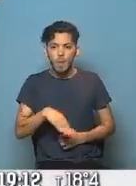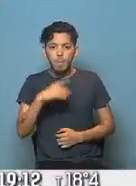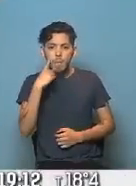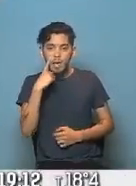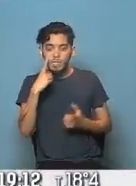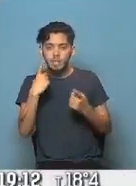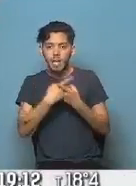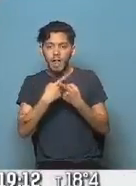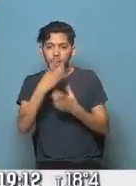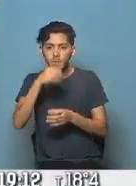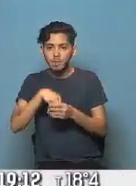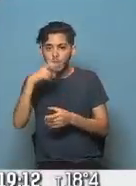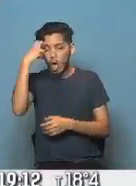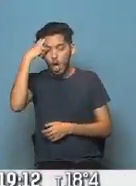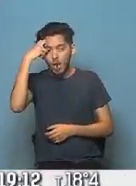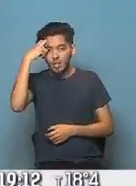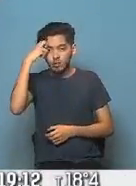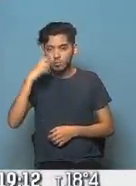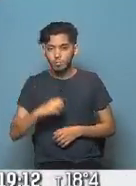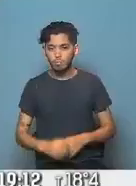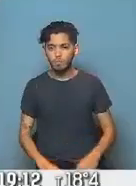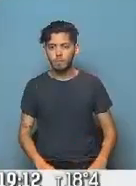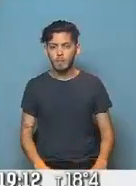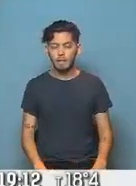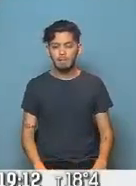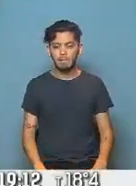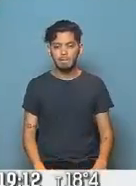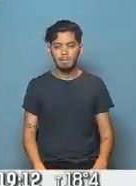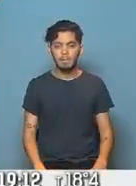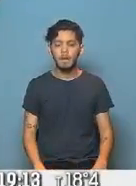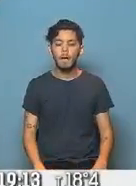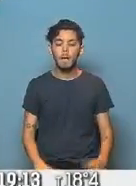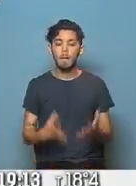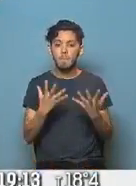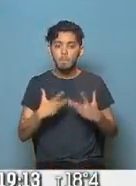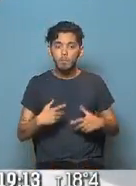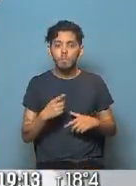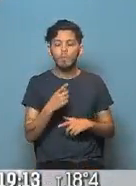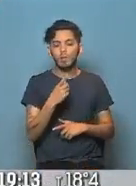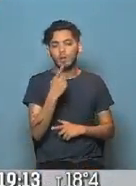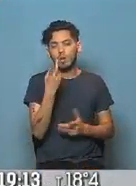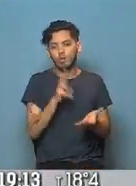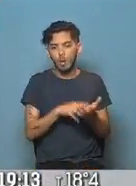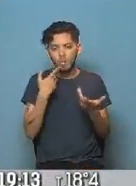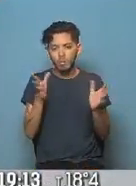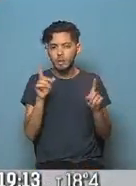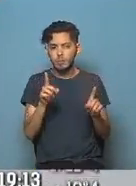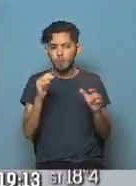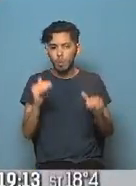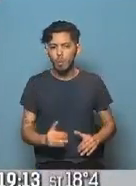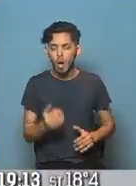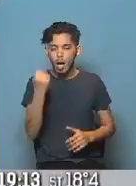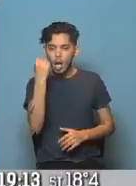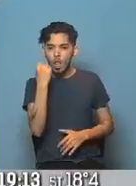se debata en el Congreso de la Nación. Es un presupuesto que marca nuevamente recesión económica para la